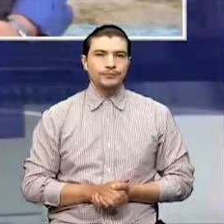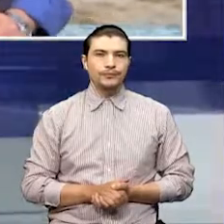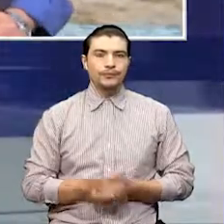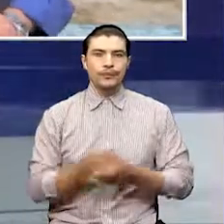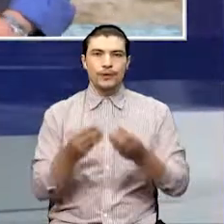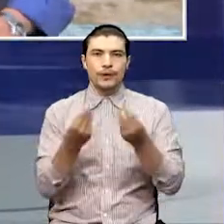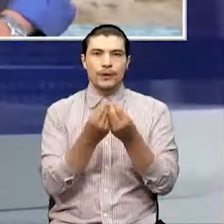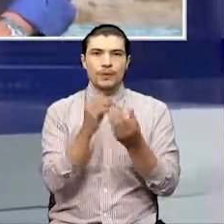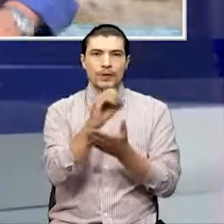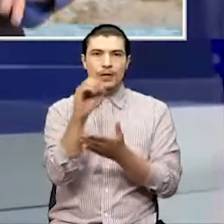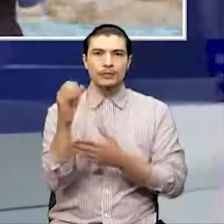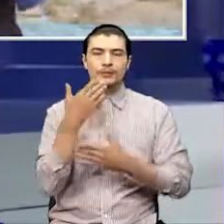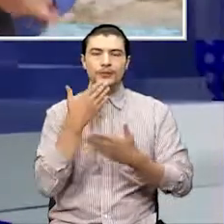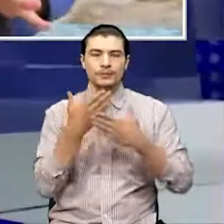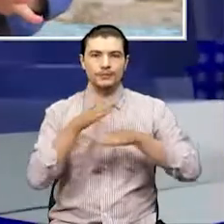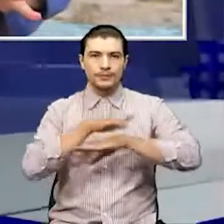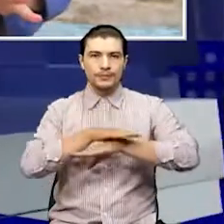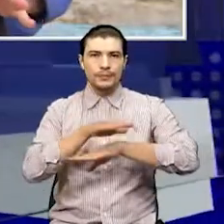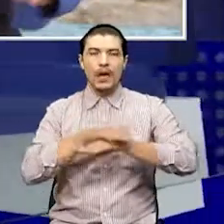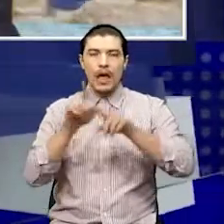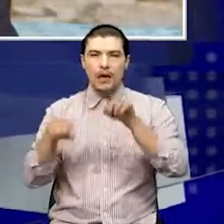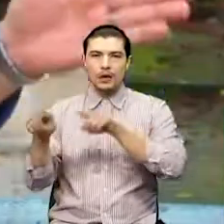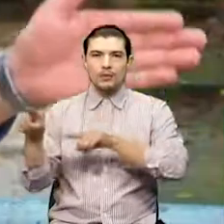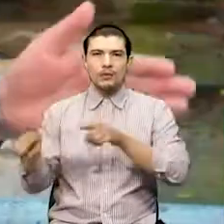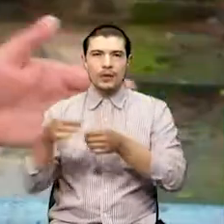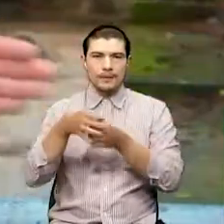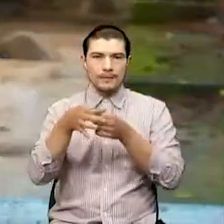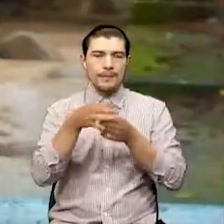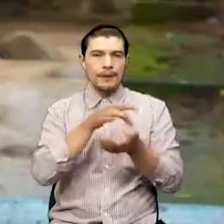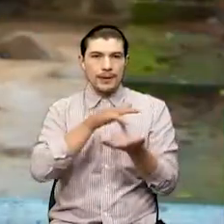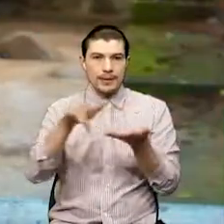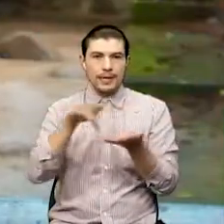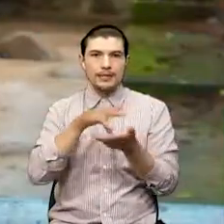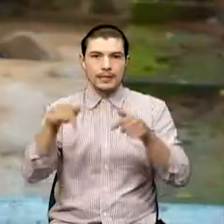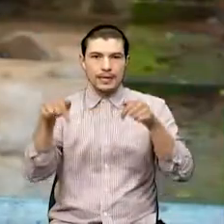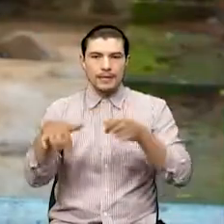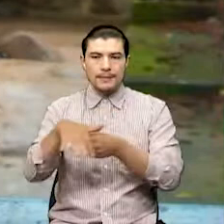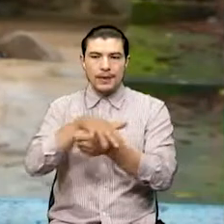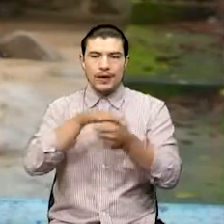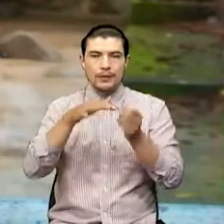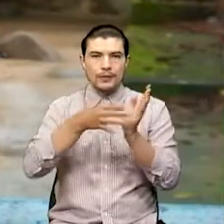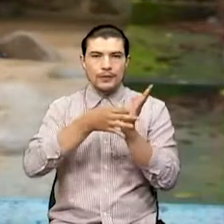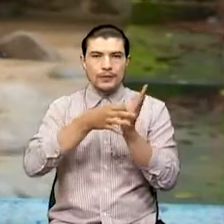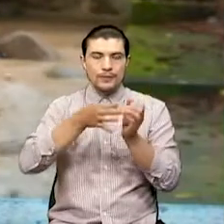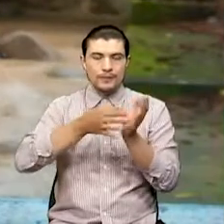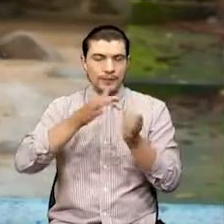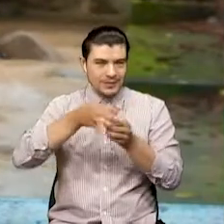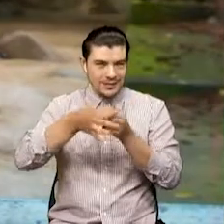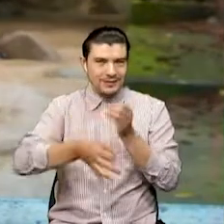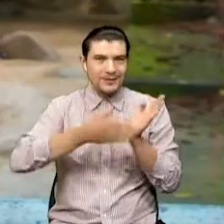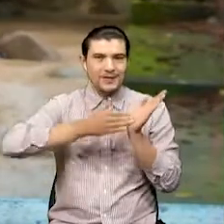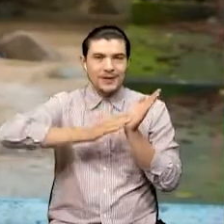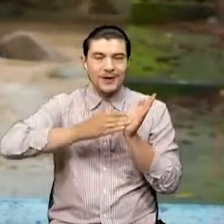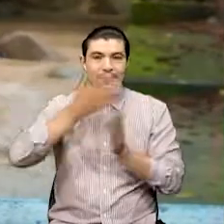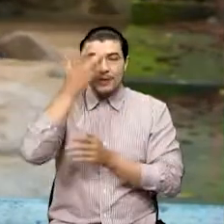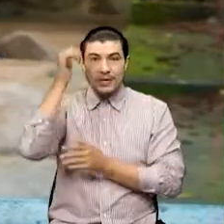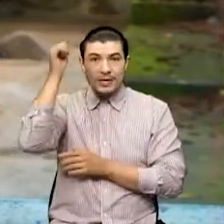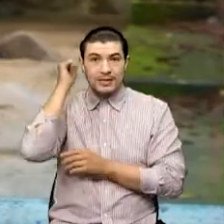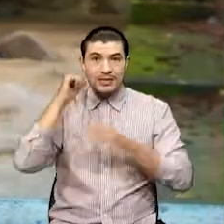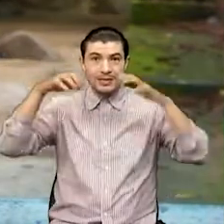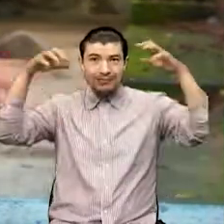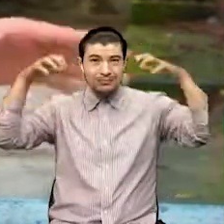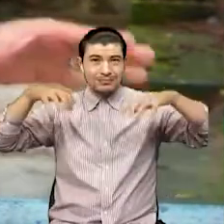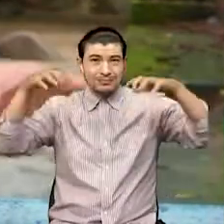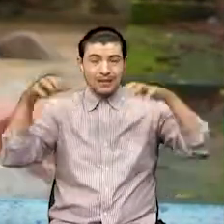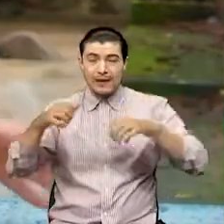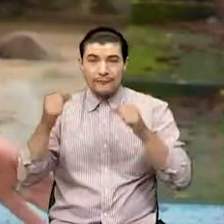Compañeros en estudios, muy buenas tardes. Varias emergencias se vivieron en algunos barrios de Florida Blanca a raíz del fuerte aguacero que cayó durante varias horas. La emergencia más